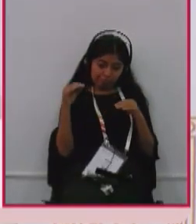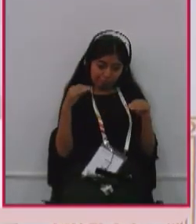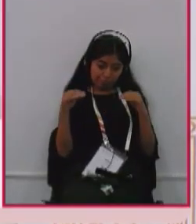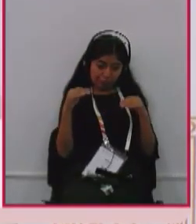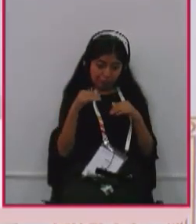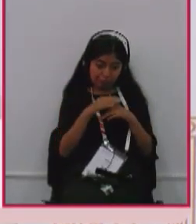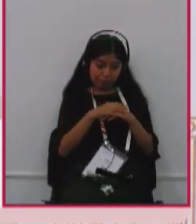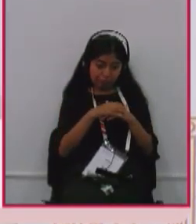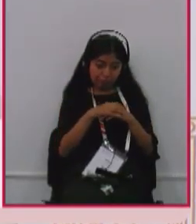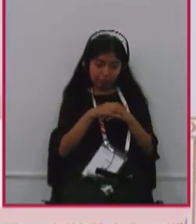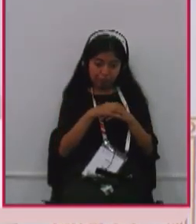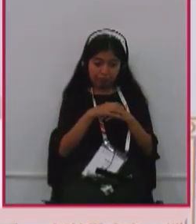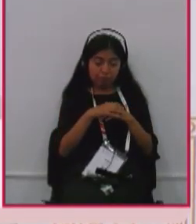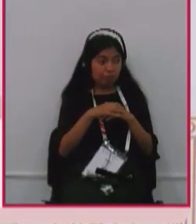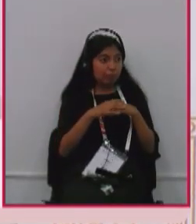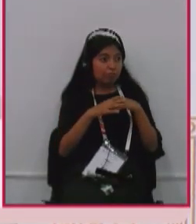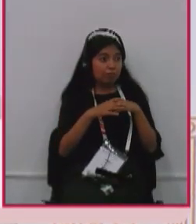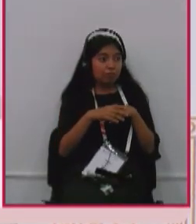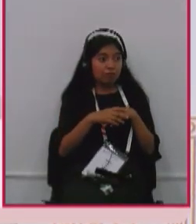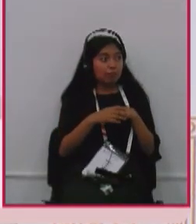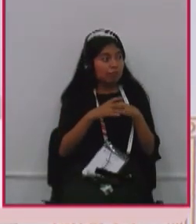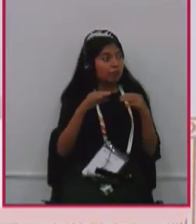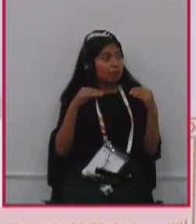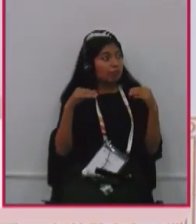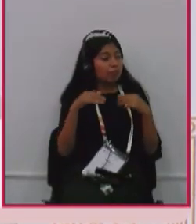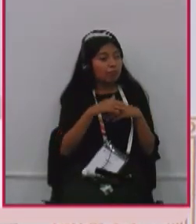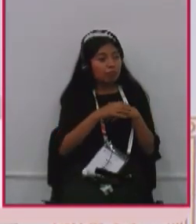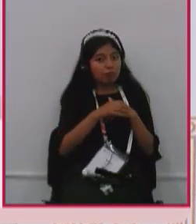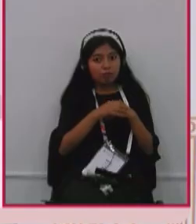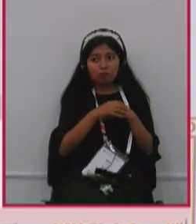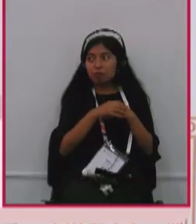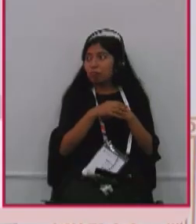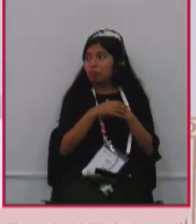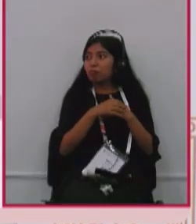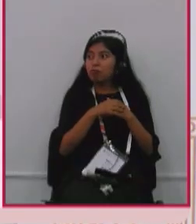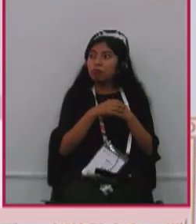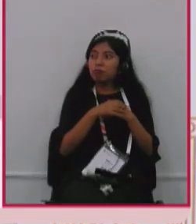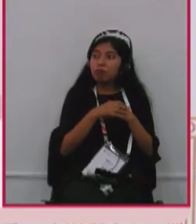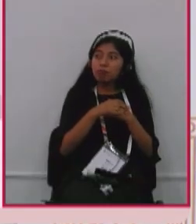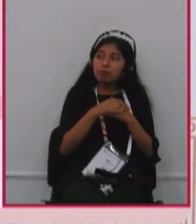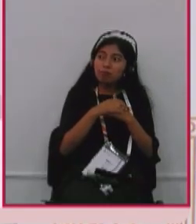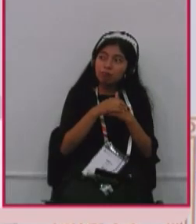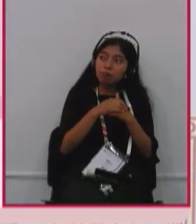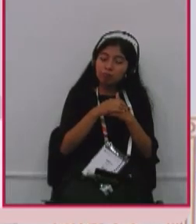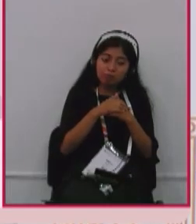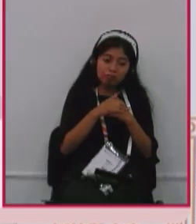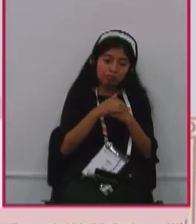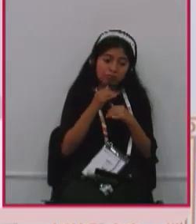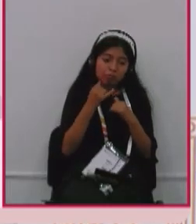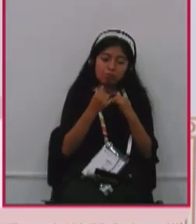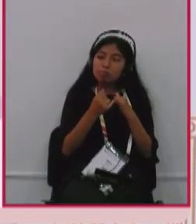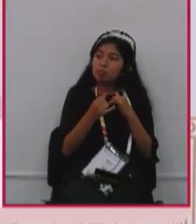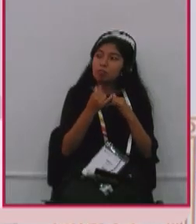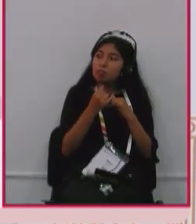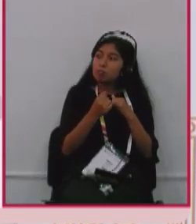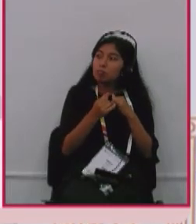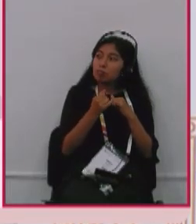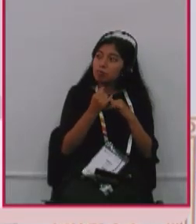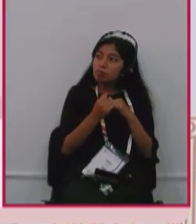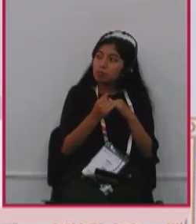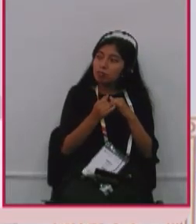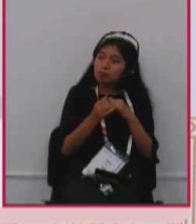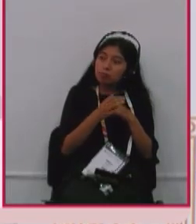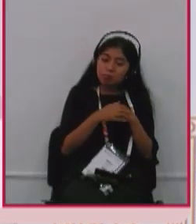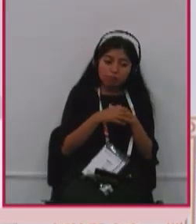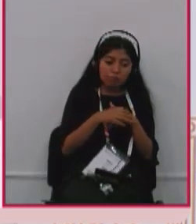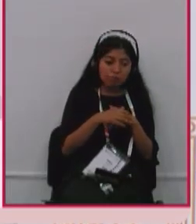oro salía. Entonces nos dimos cuenta que se compensa. Y finalmente hemos ido al barrer.